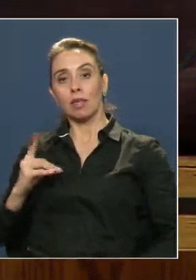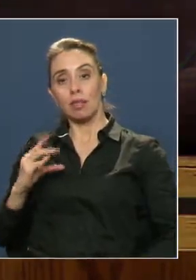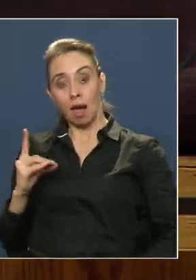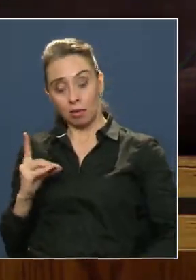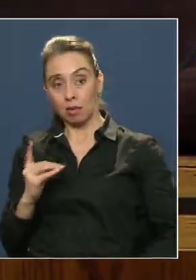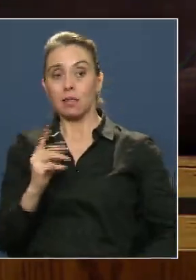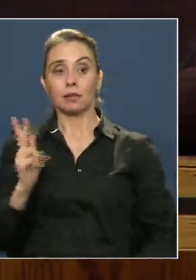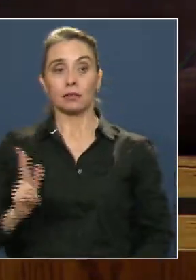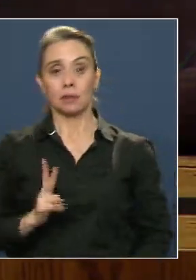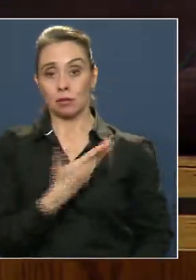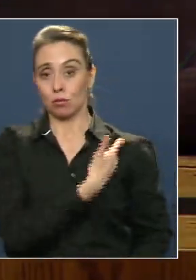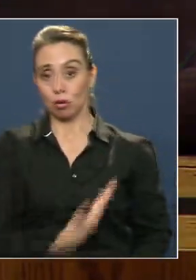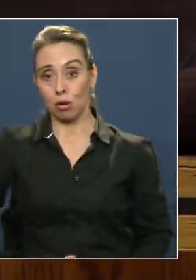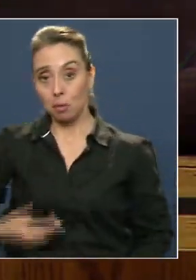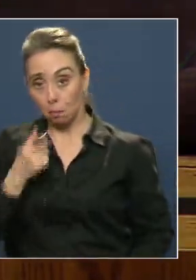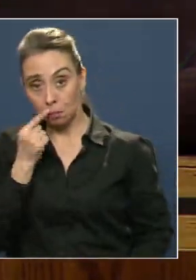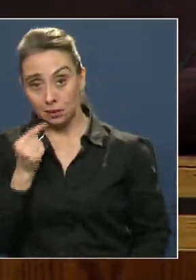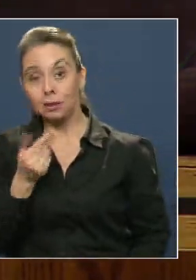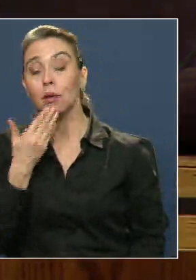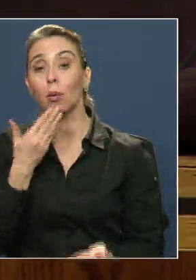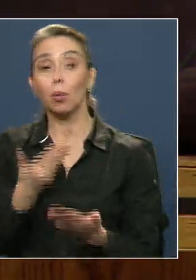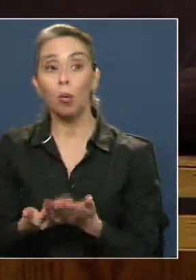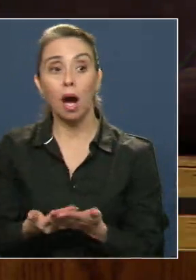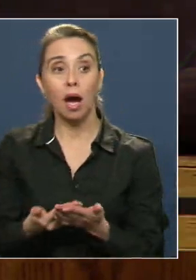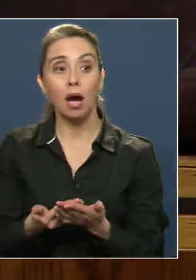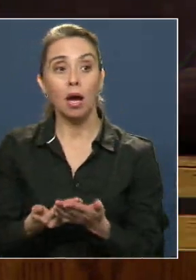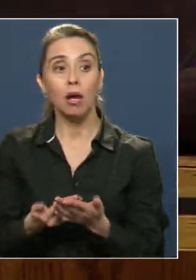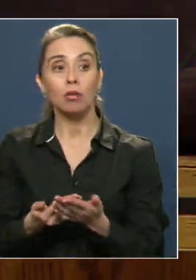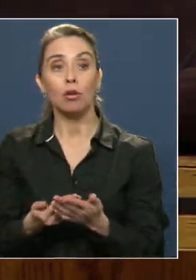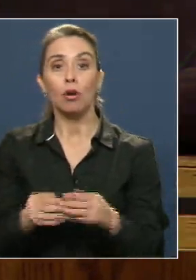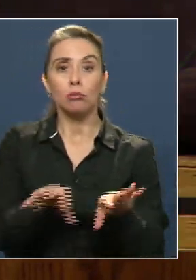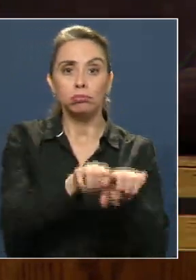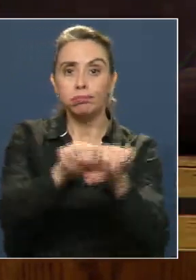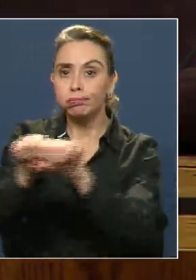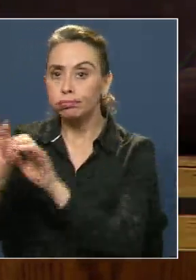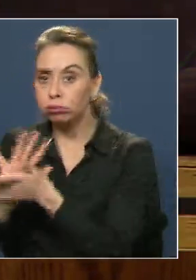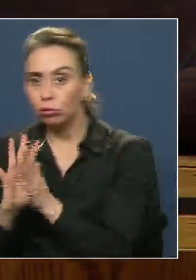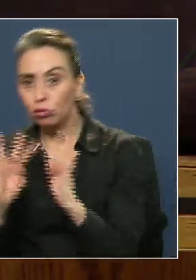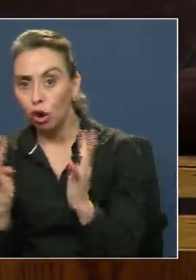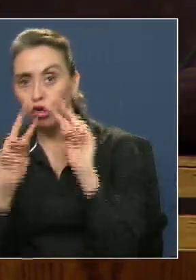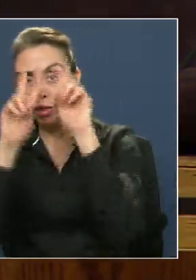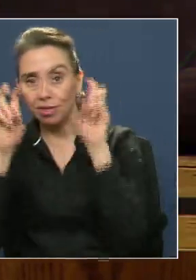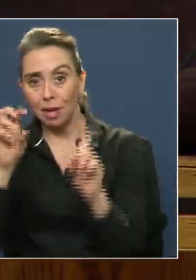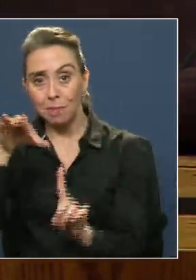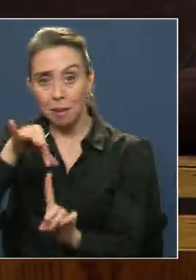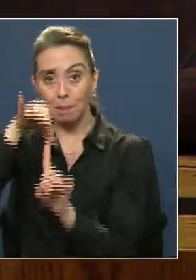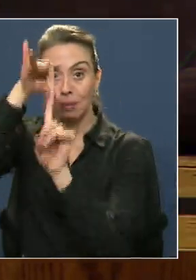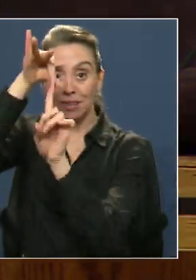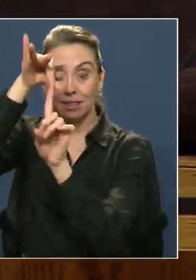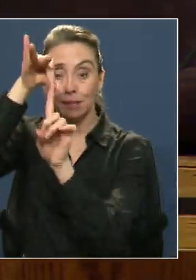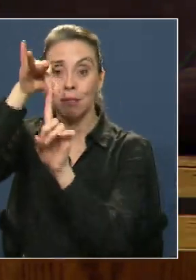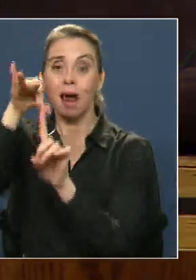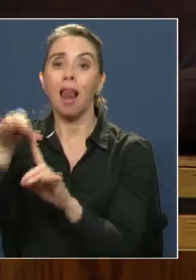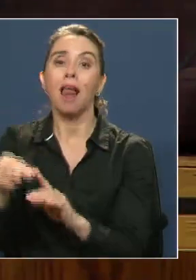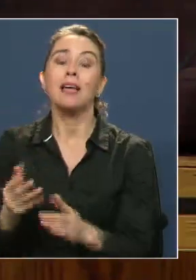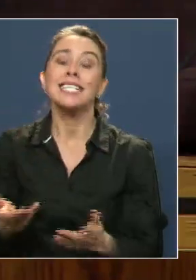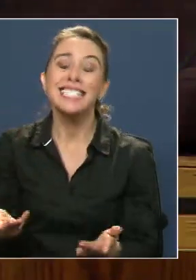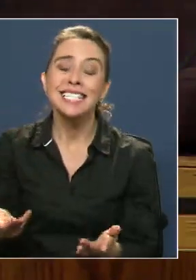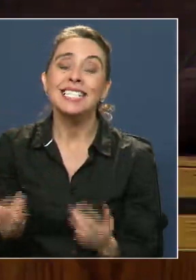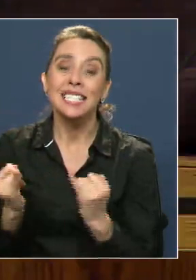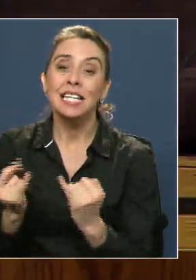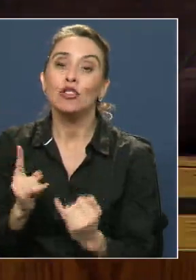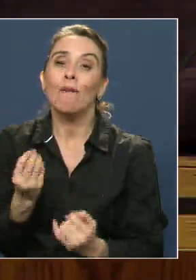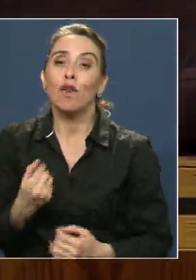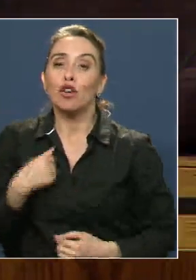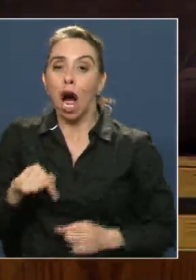no es grato cuando se ha producido una unanimidad respecto del tema central tener que hacer este planteamiento. Lo